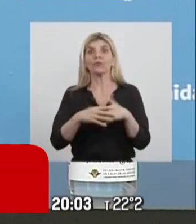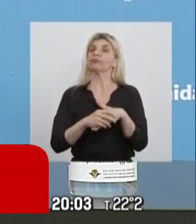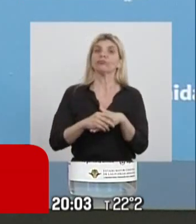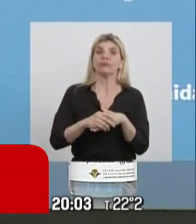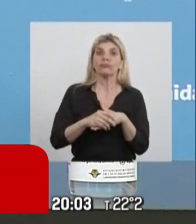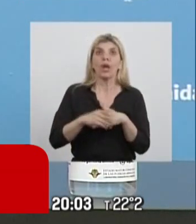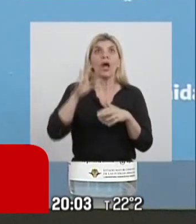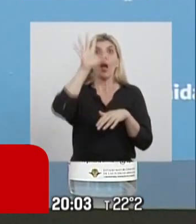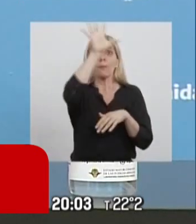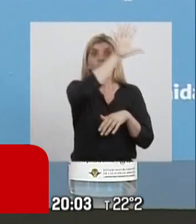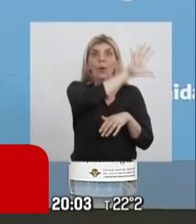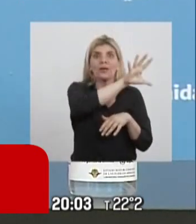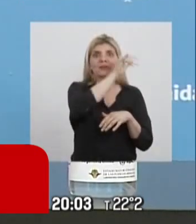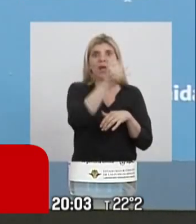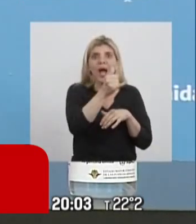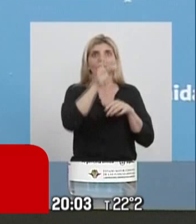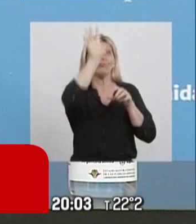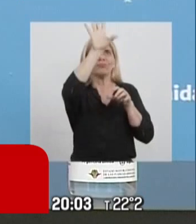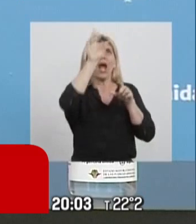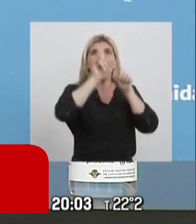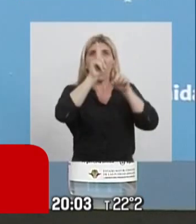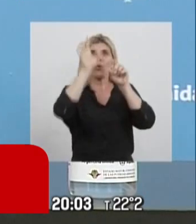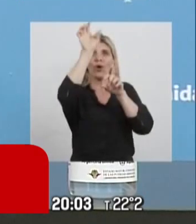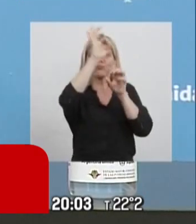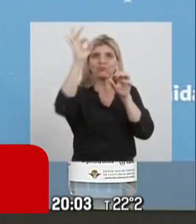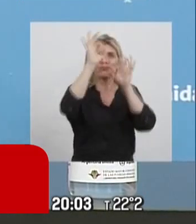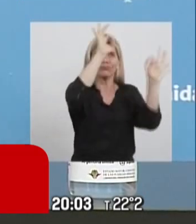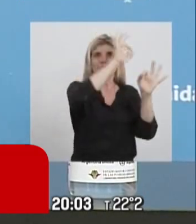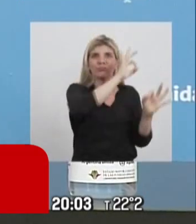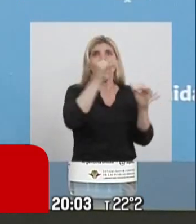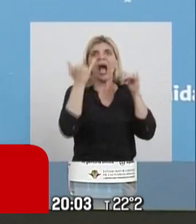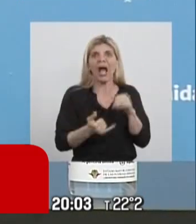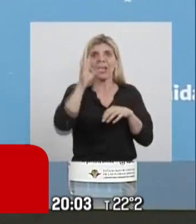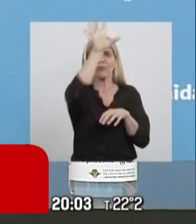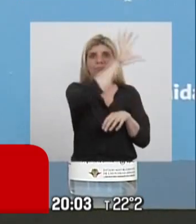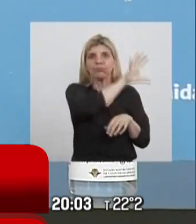departamentos de 10 provincias continúa el aislamiento social